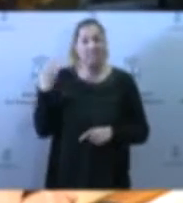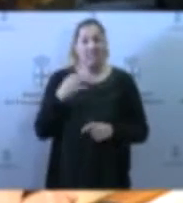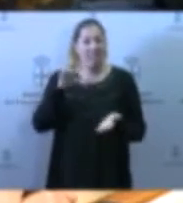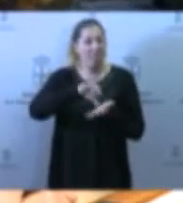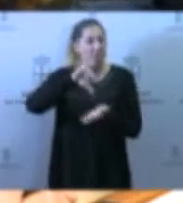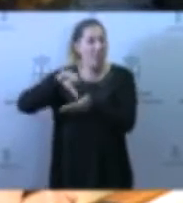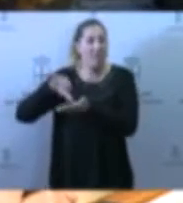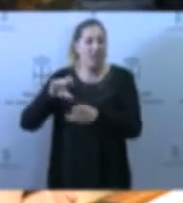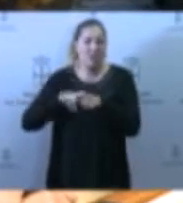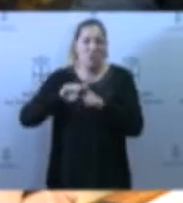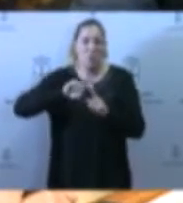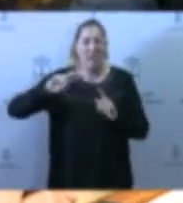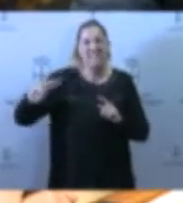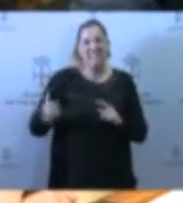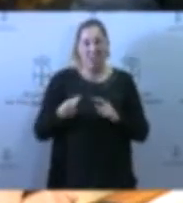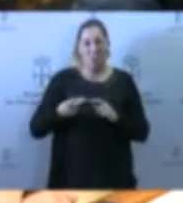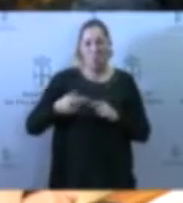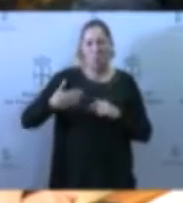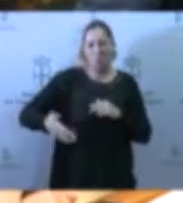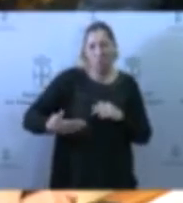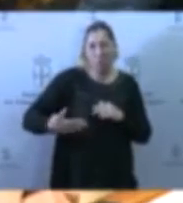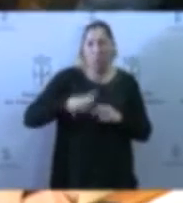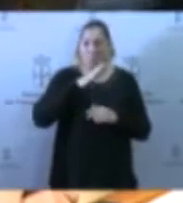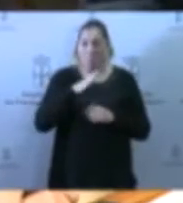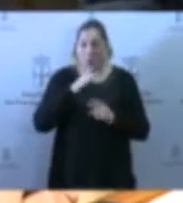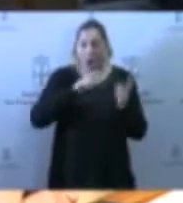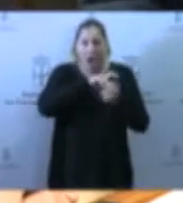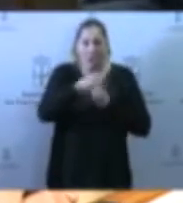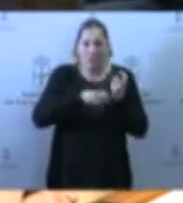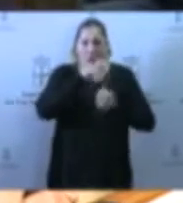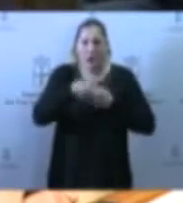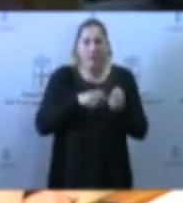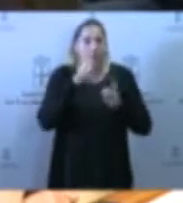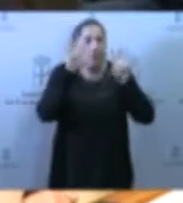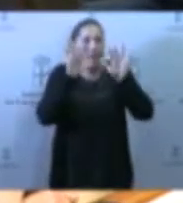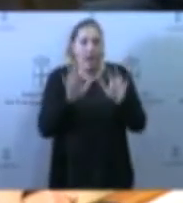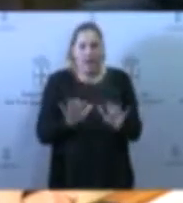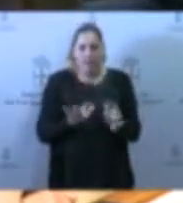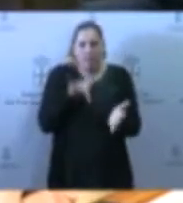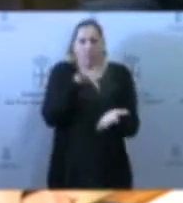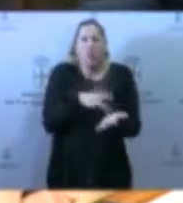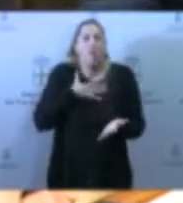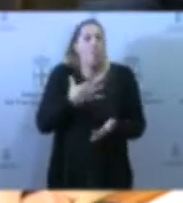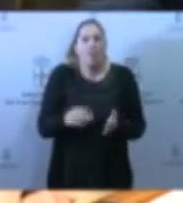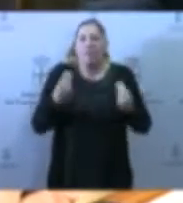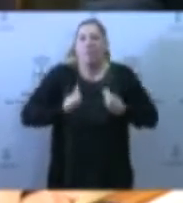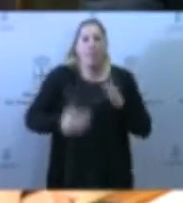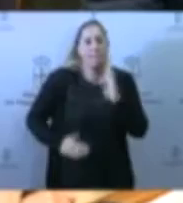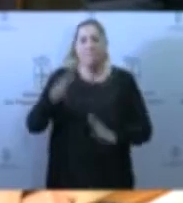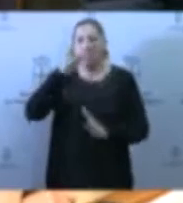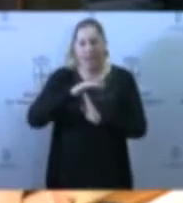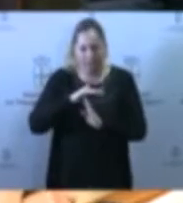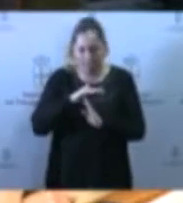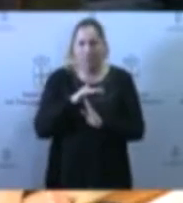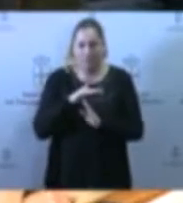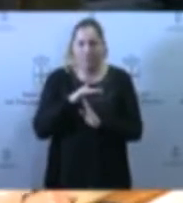de segunda al comprobar cómo año tras año un fenómeno meteorológico periódico imprevisible puede paralizar sus vidas con todo lo de excepcional que puede